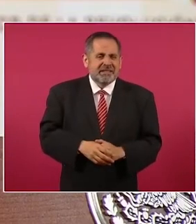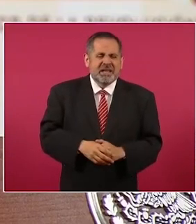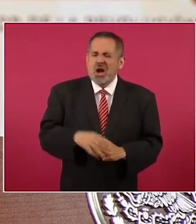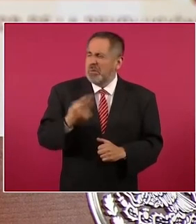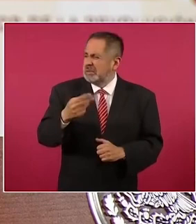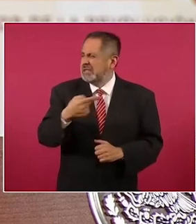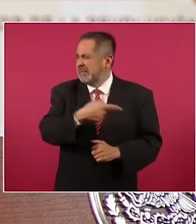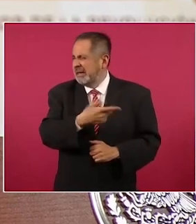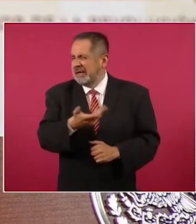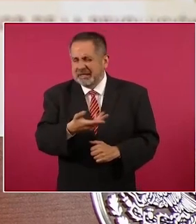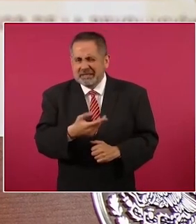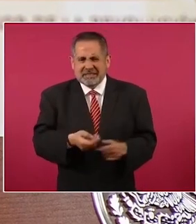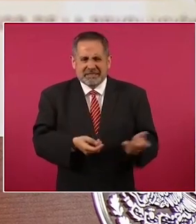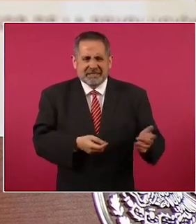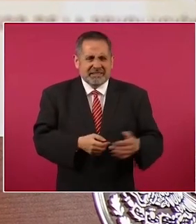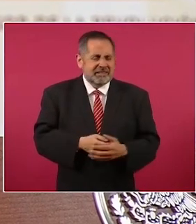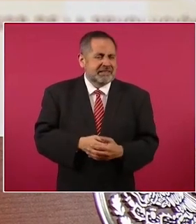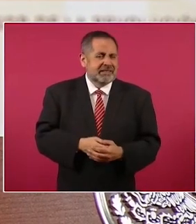¿cómo se llama?